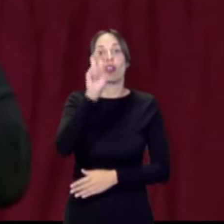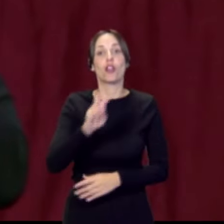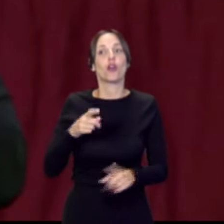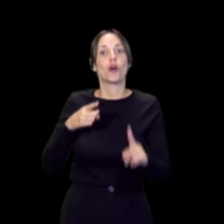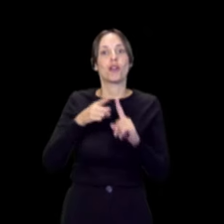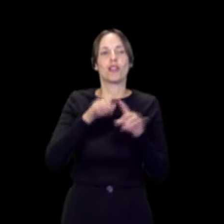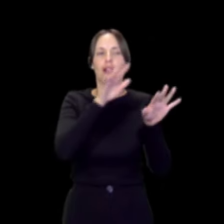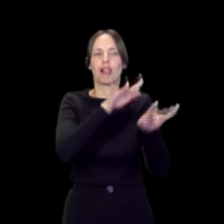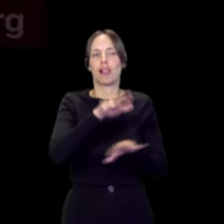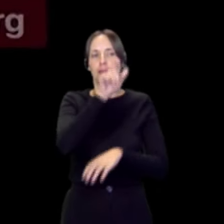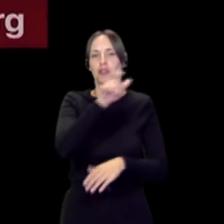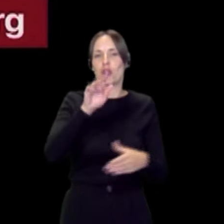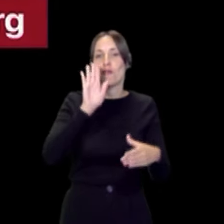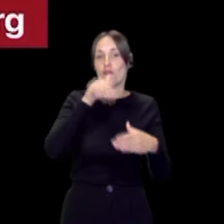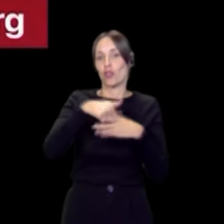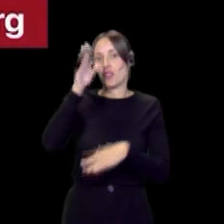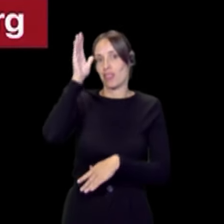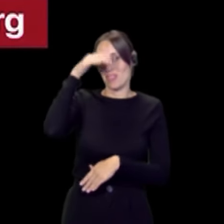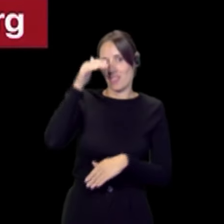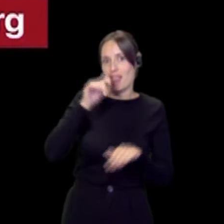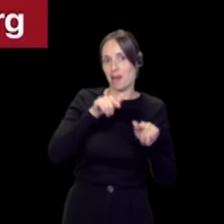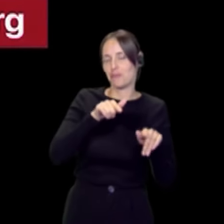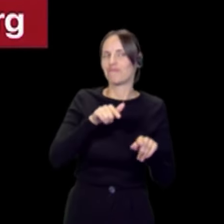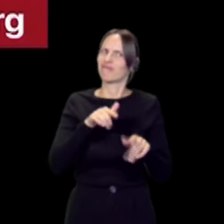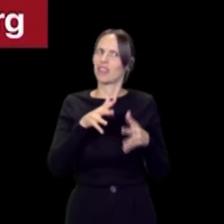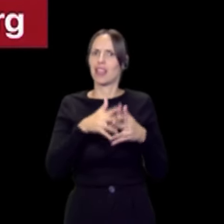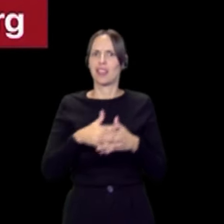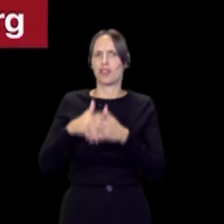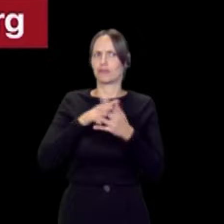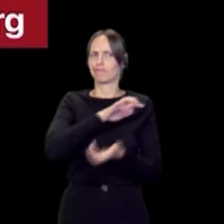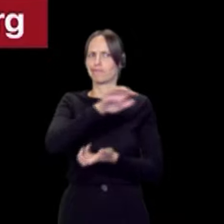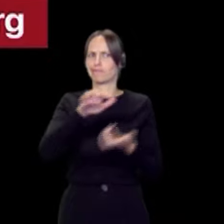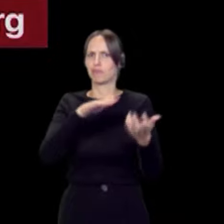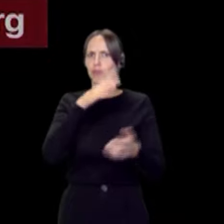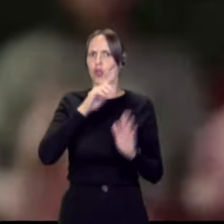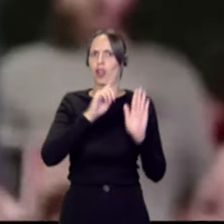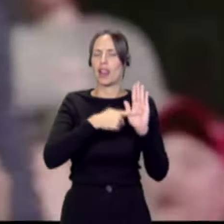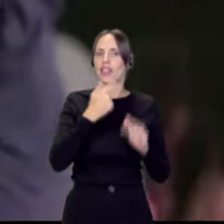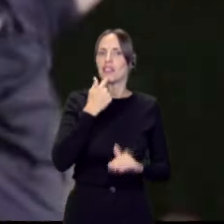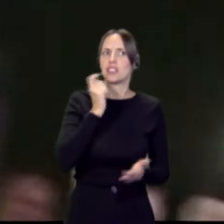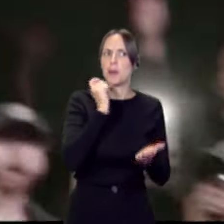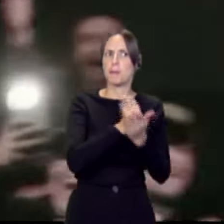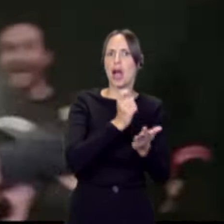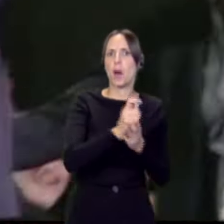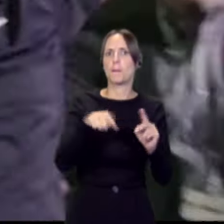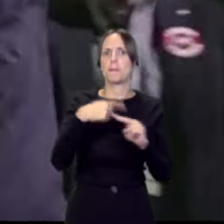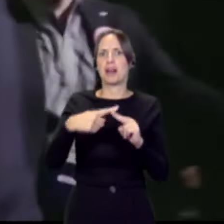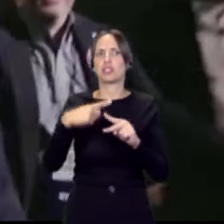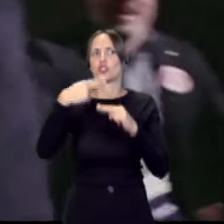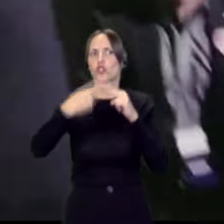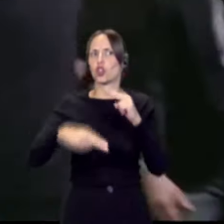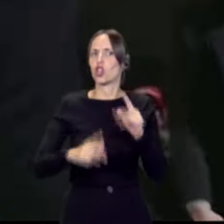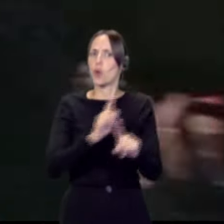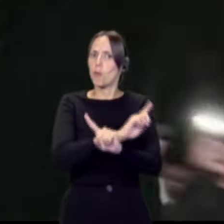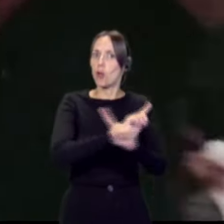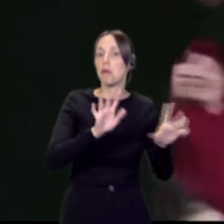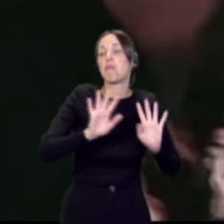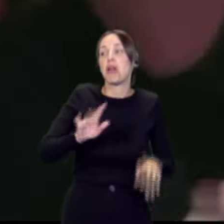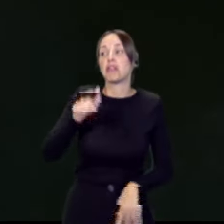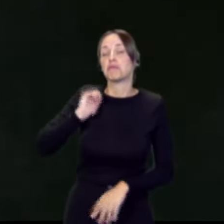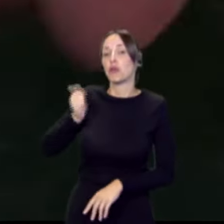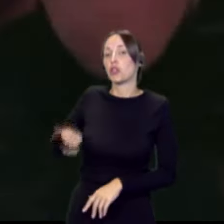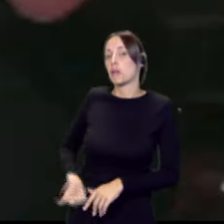Estados Unidos. La ley prohíbe los pagos y sorteos por registrarse para votar, pero el multimillonario rifa el